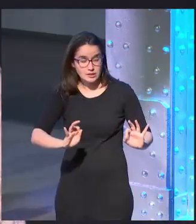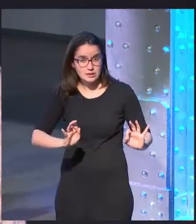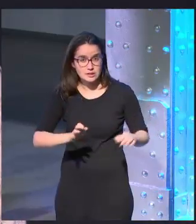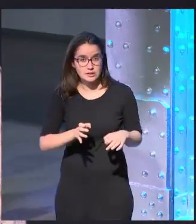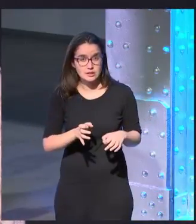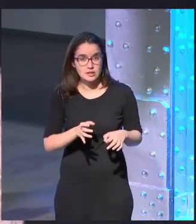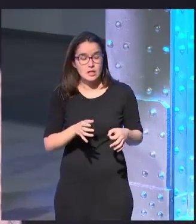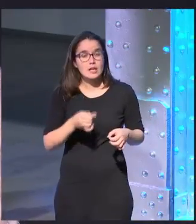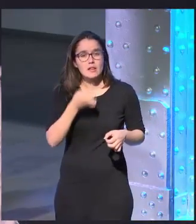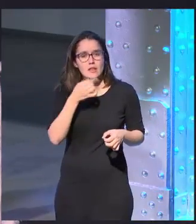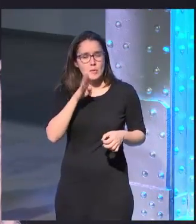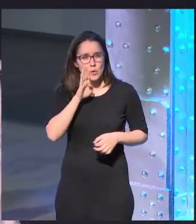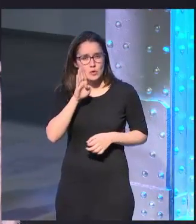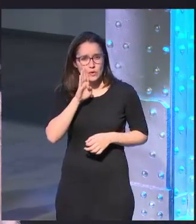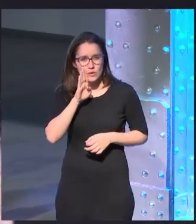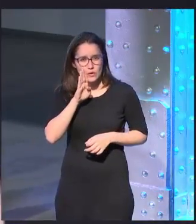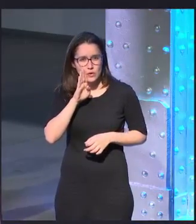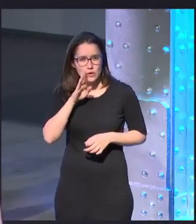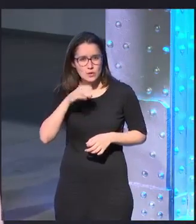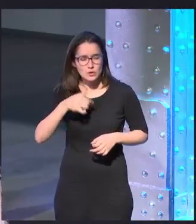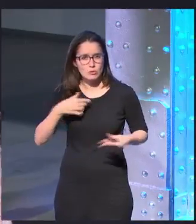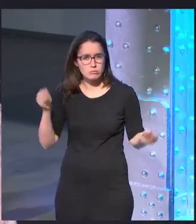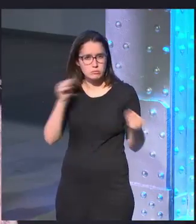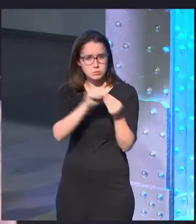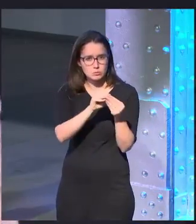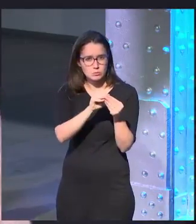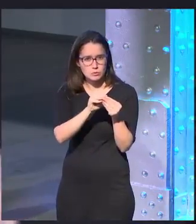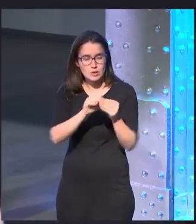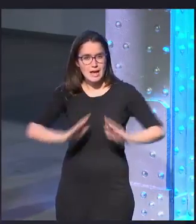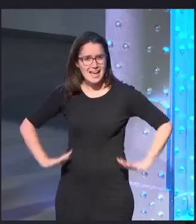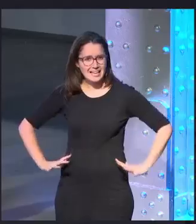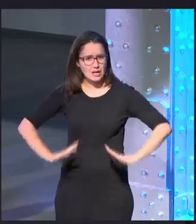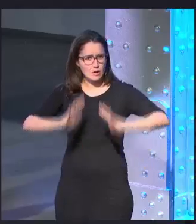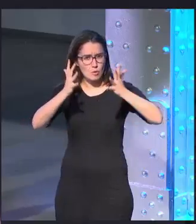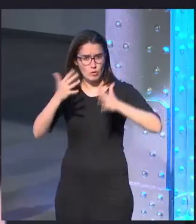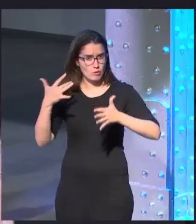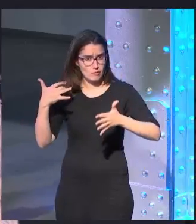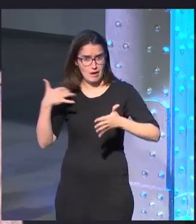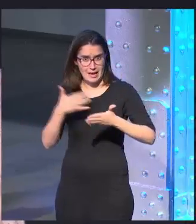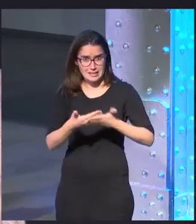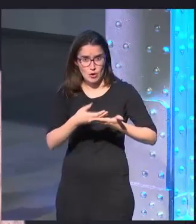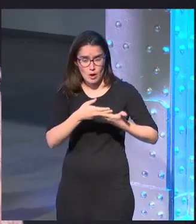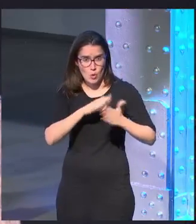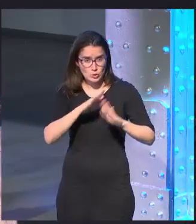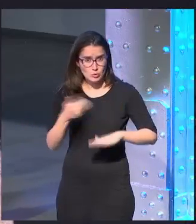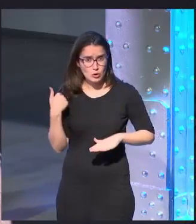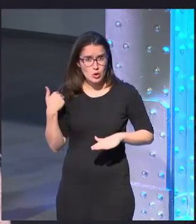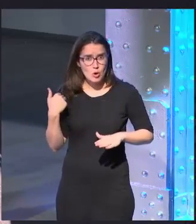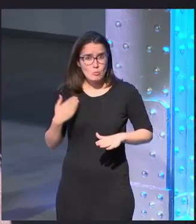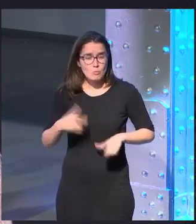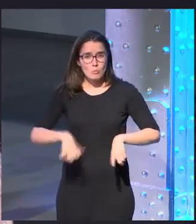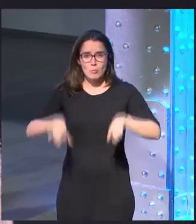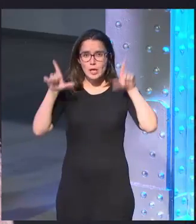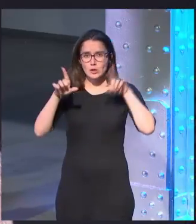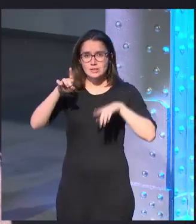que apuntábamos antes que yo estoy también de acuerdo en que la gran revolución de los últimos años ha sido